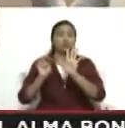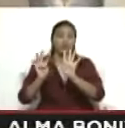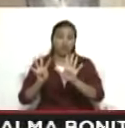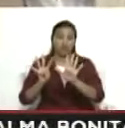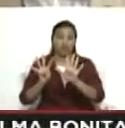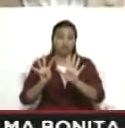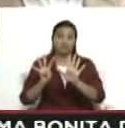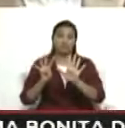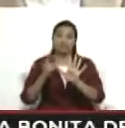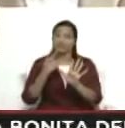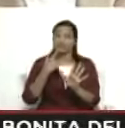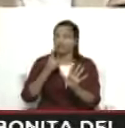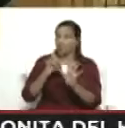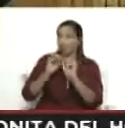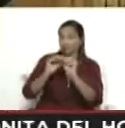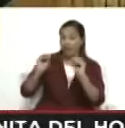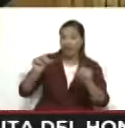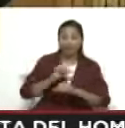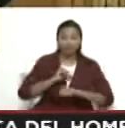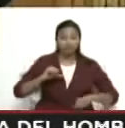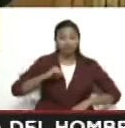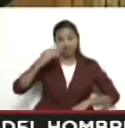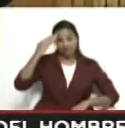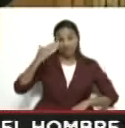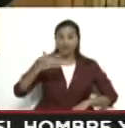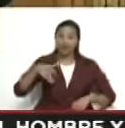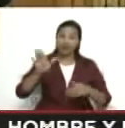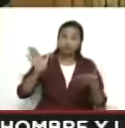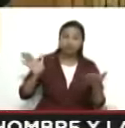masacren al pueblo. Ya ellos sabían lo que tenían.